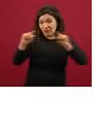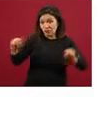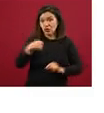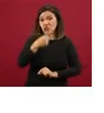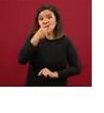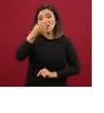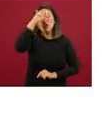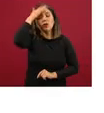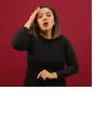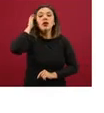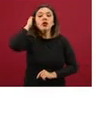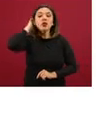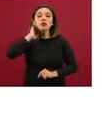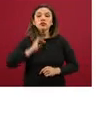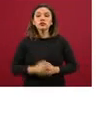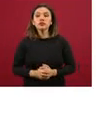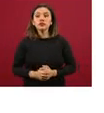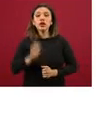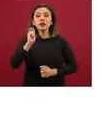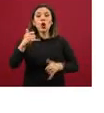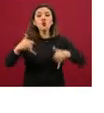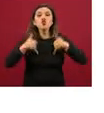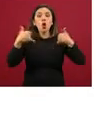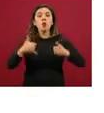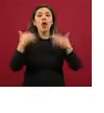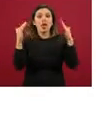la página, es